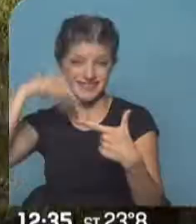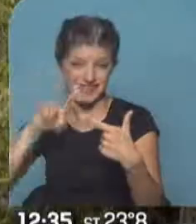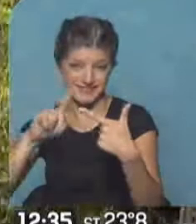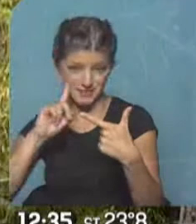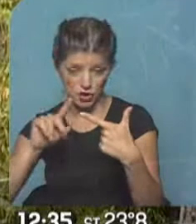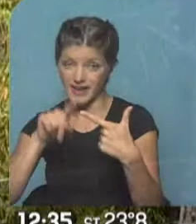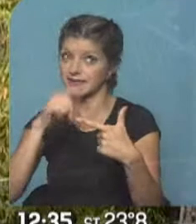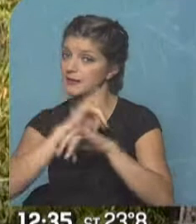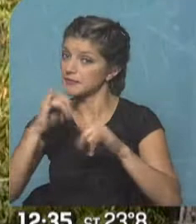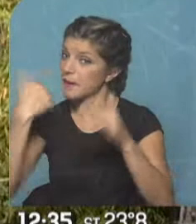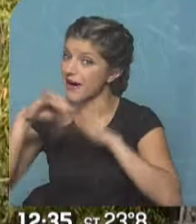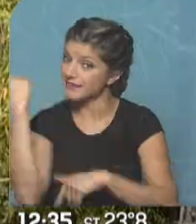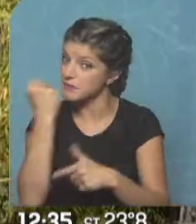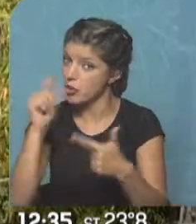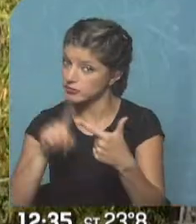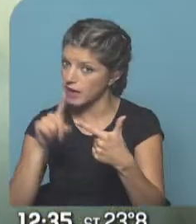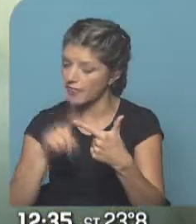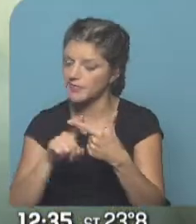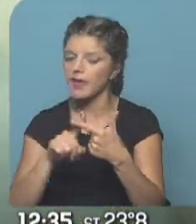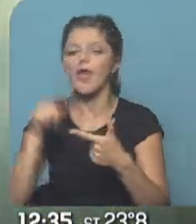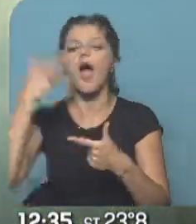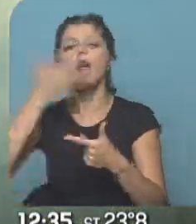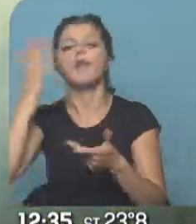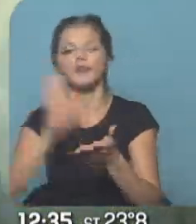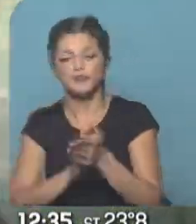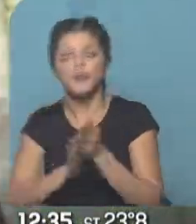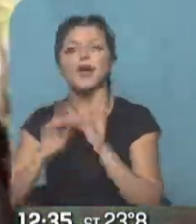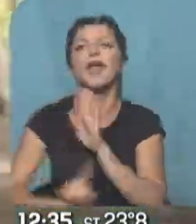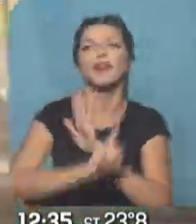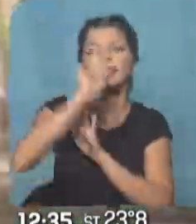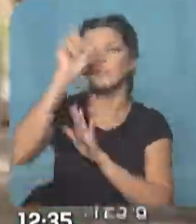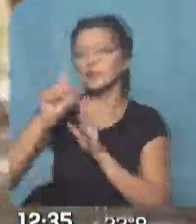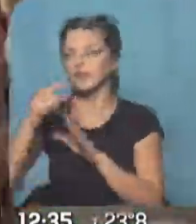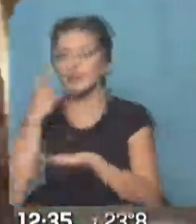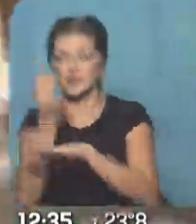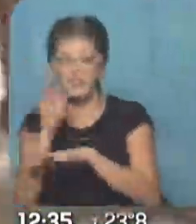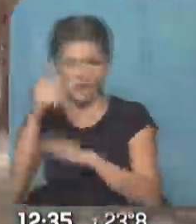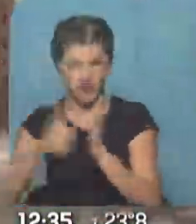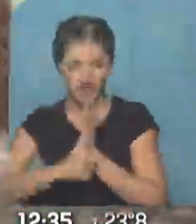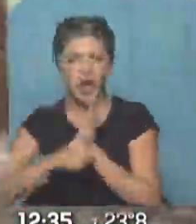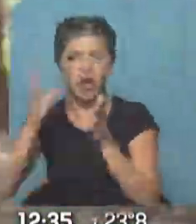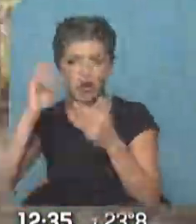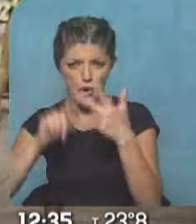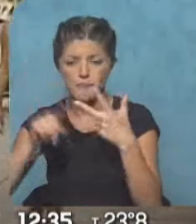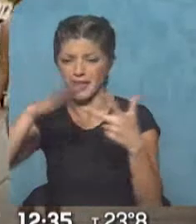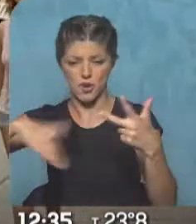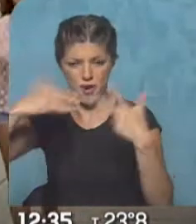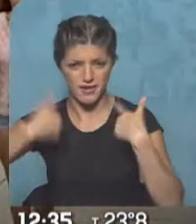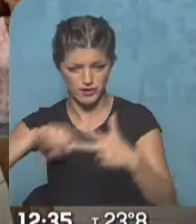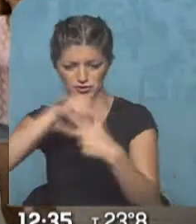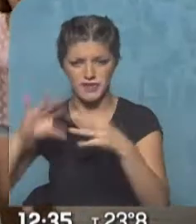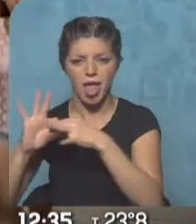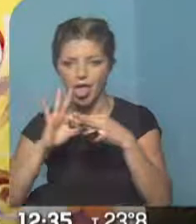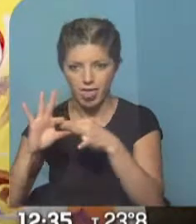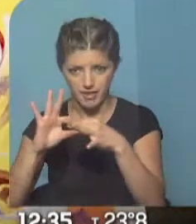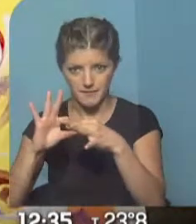importante. El eje estará puesto en la reconciliación en Dios con los colombianos y con la naturaleza. mientras que el último día